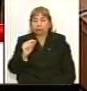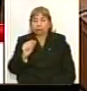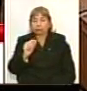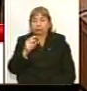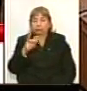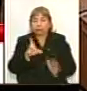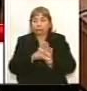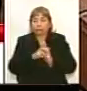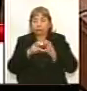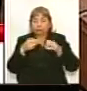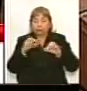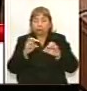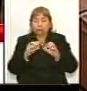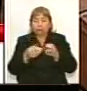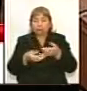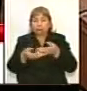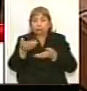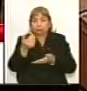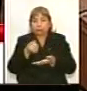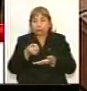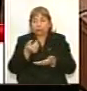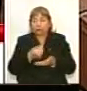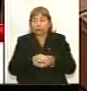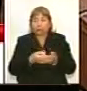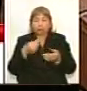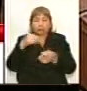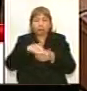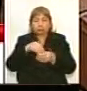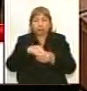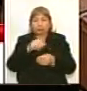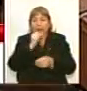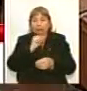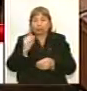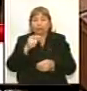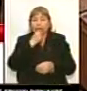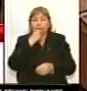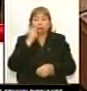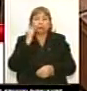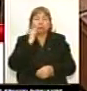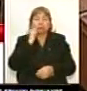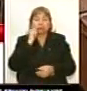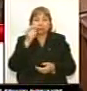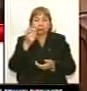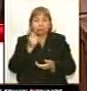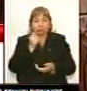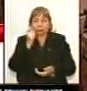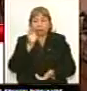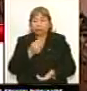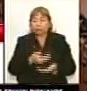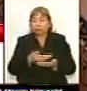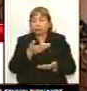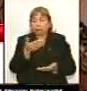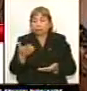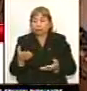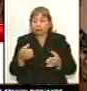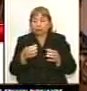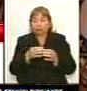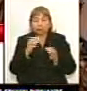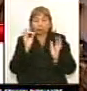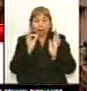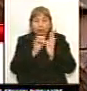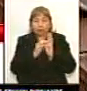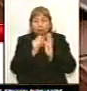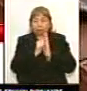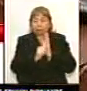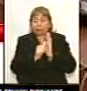3036-2017, ley que permite la devolución de aportes del sistema privado de fondo de pensiones. Señor congresistas, como punto de